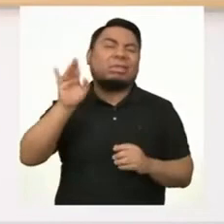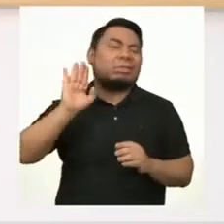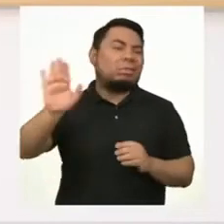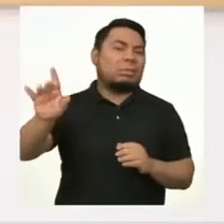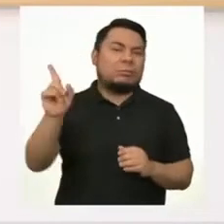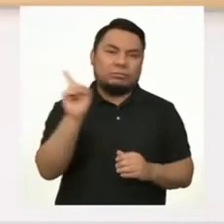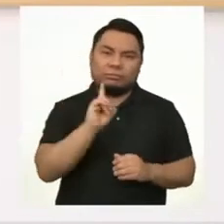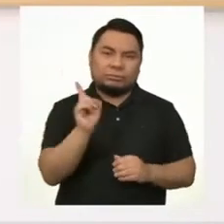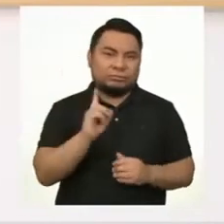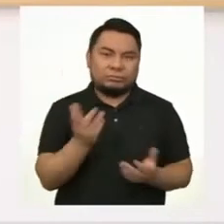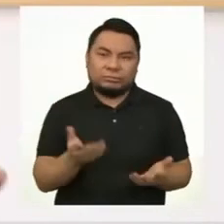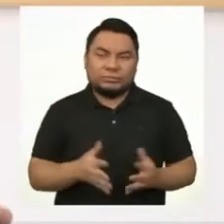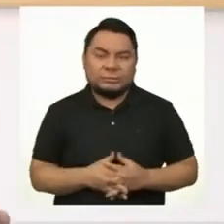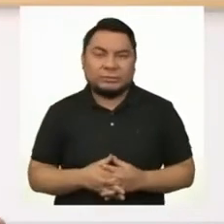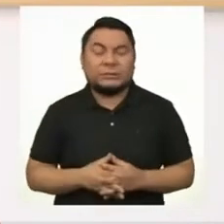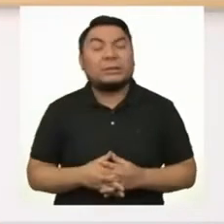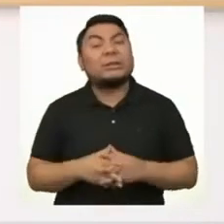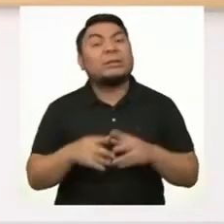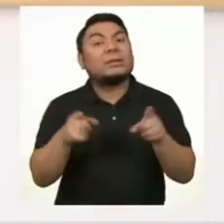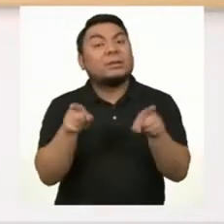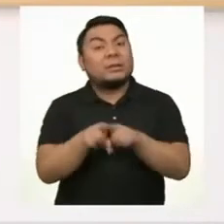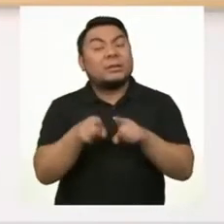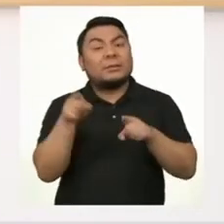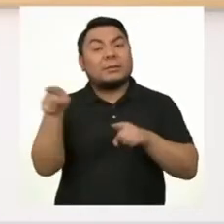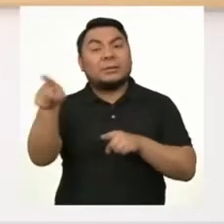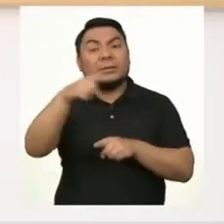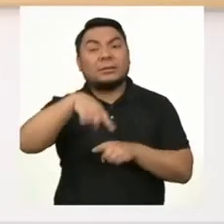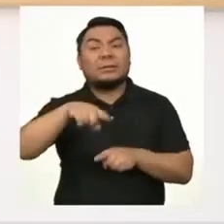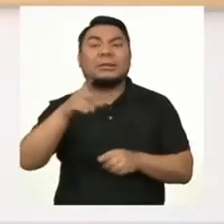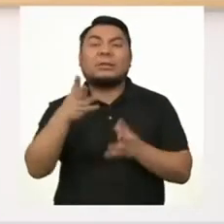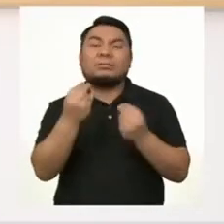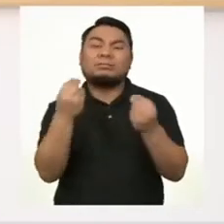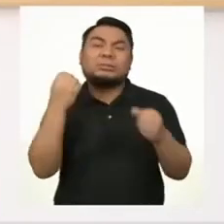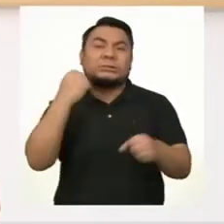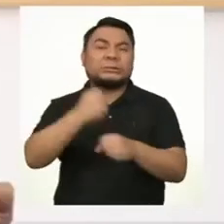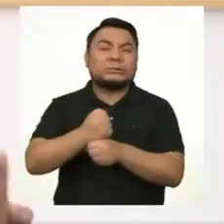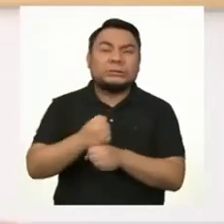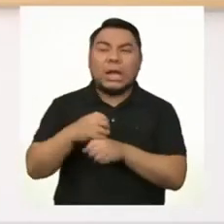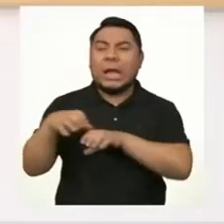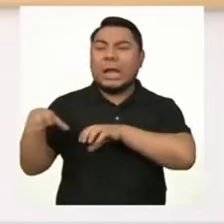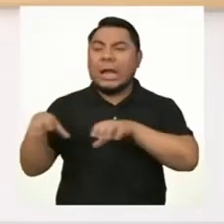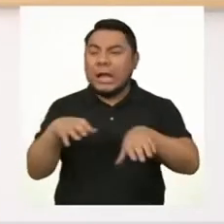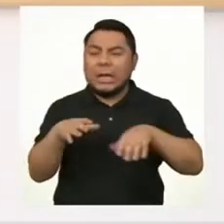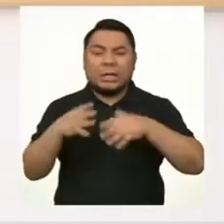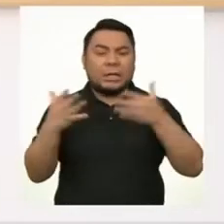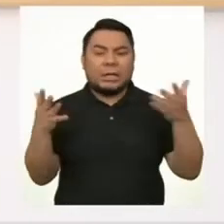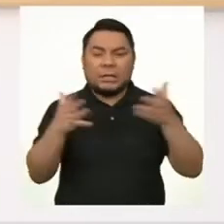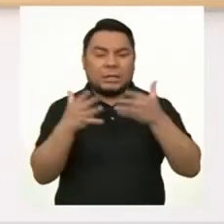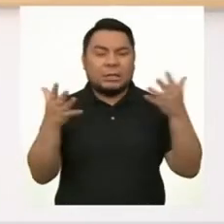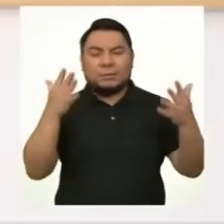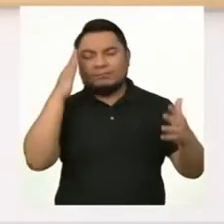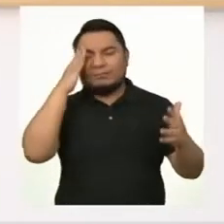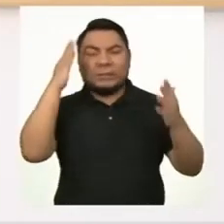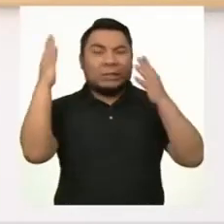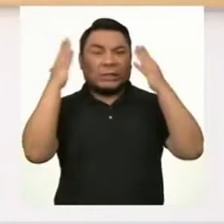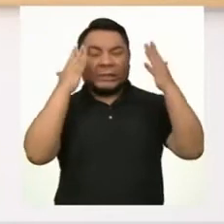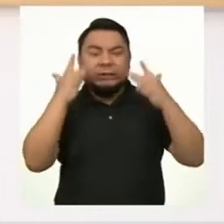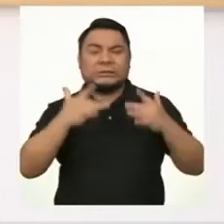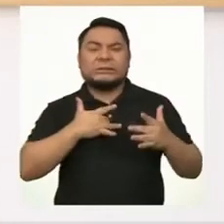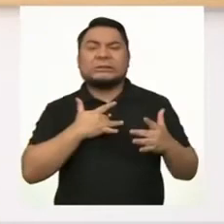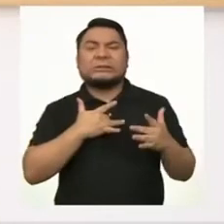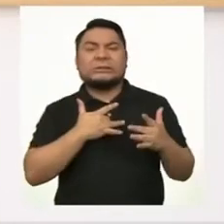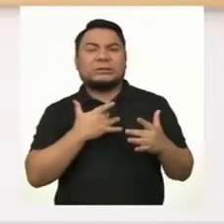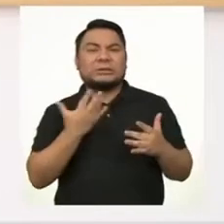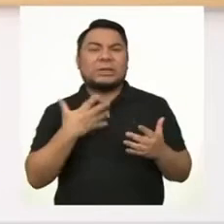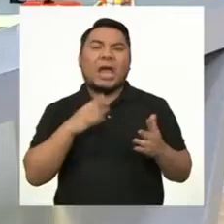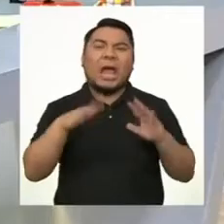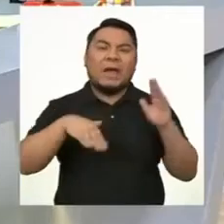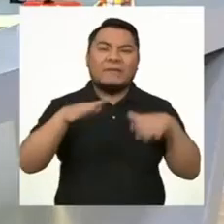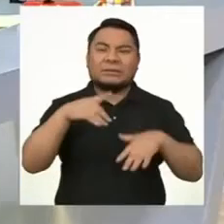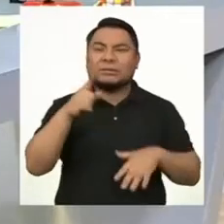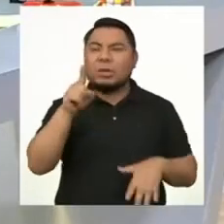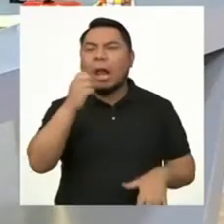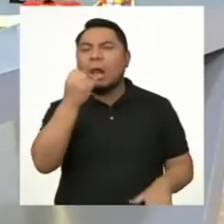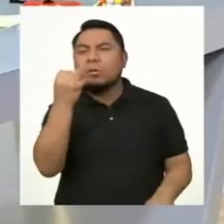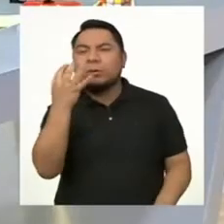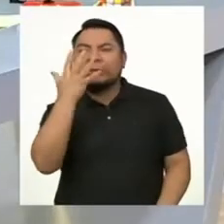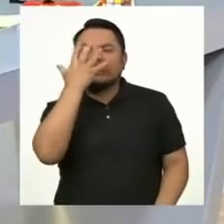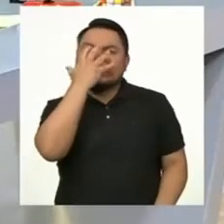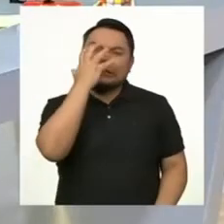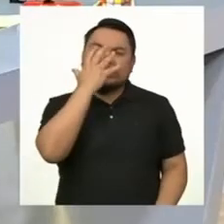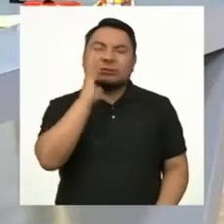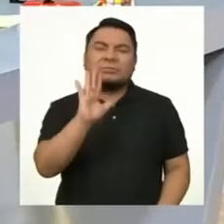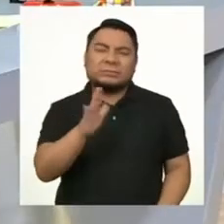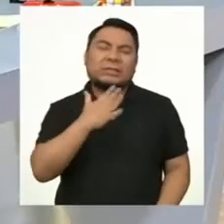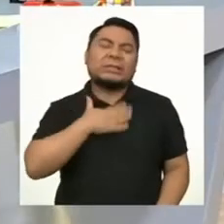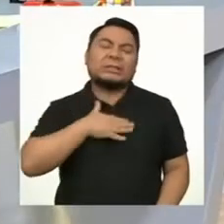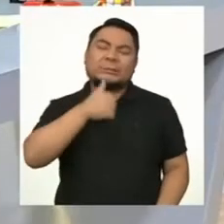eso. Además, la recarga de actividades nos pone todos un poco más sensibles y a veces de mal humor. ¿Y qué